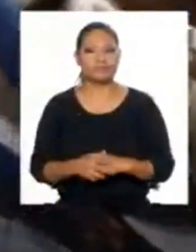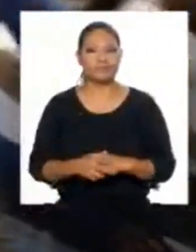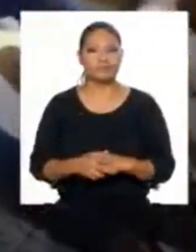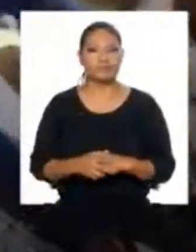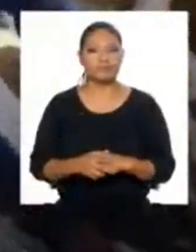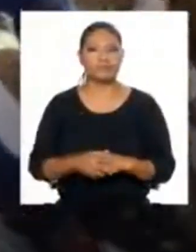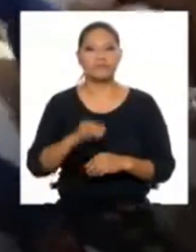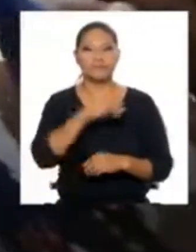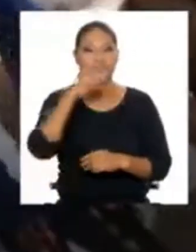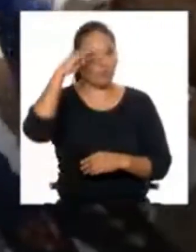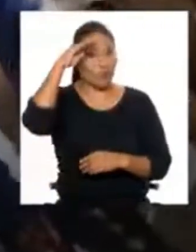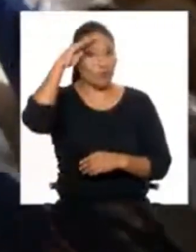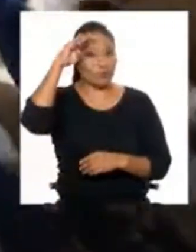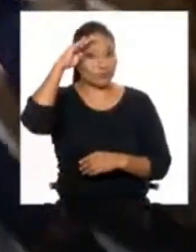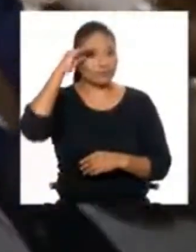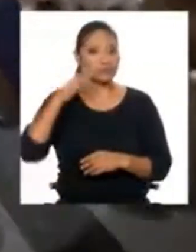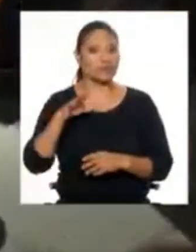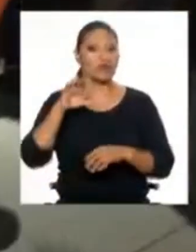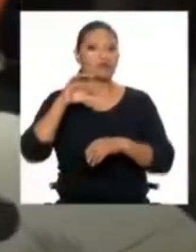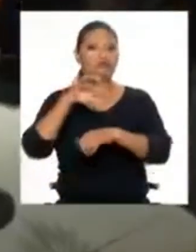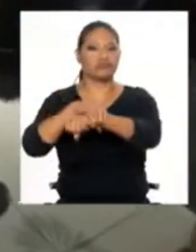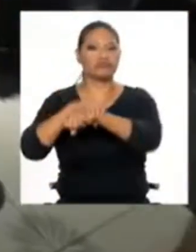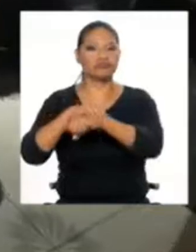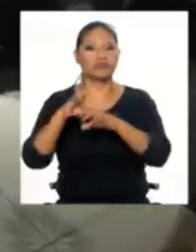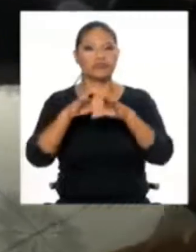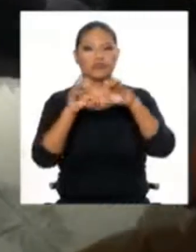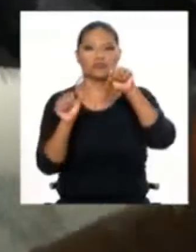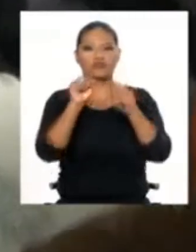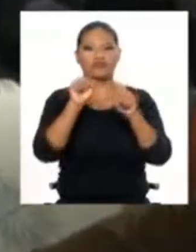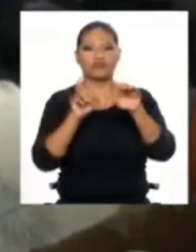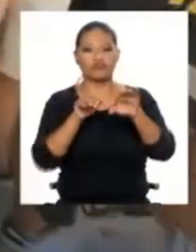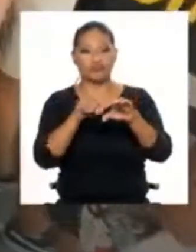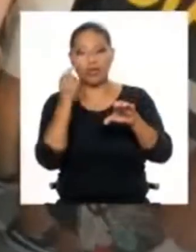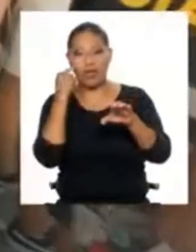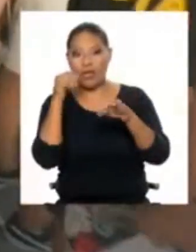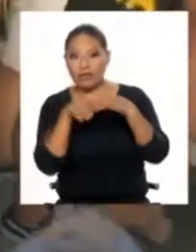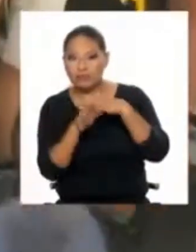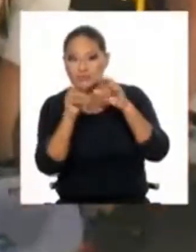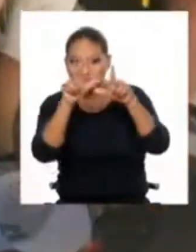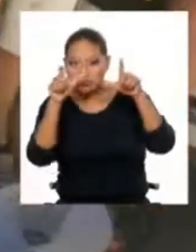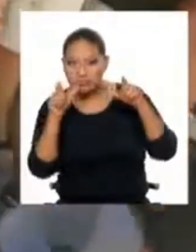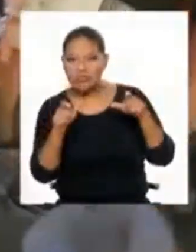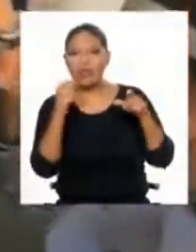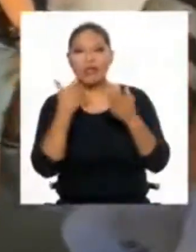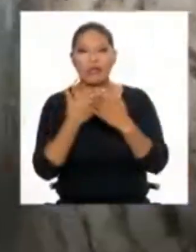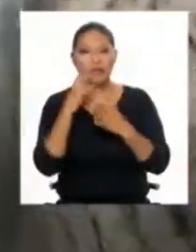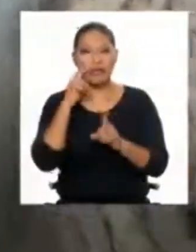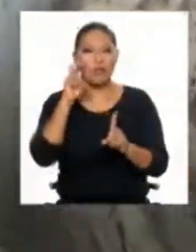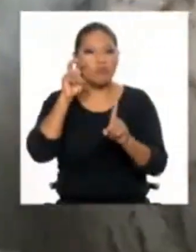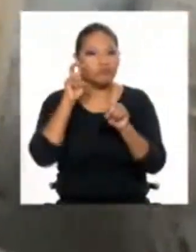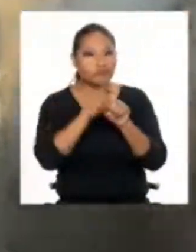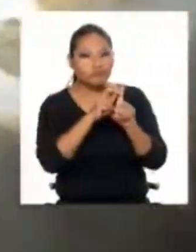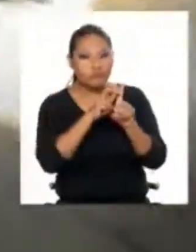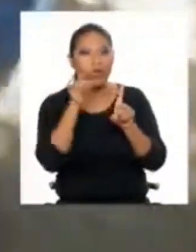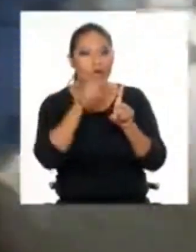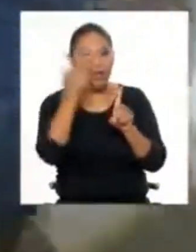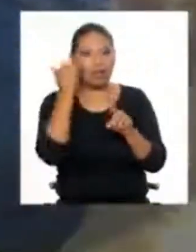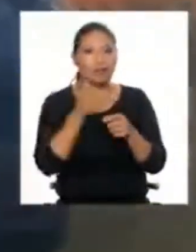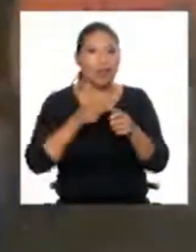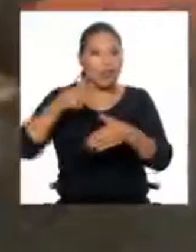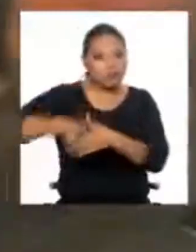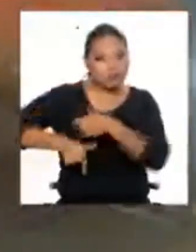Y policía interviene en un búnker de extorsionadores en San Martín de Porres. Delincuentes fueron encontrados con armas de fuego